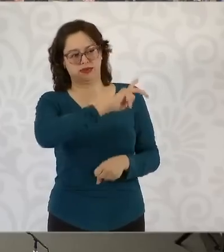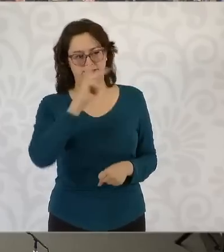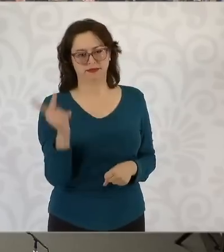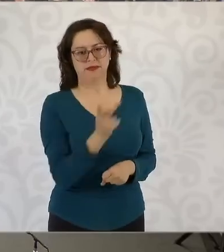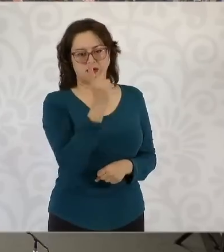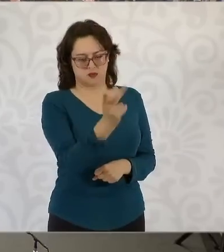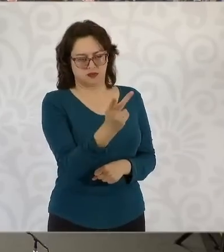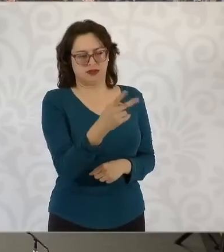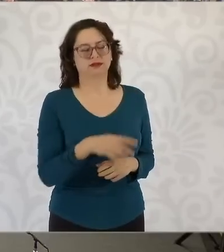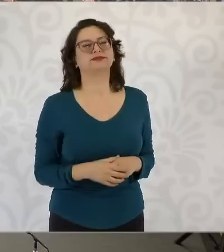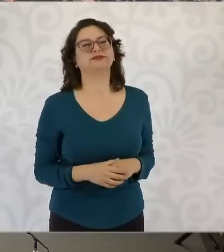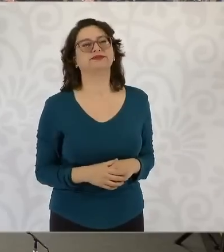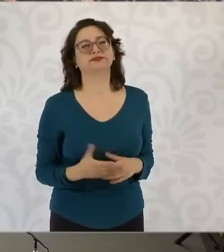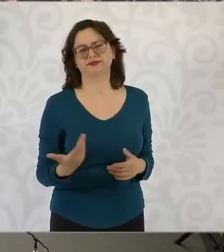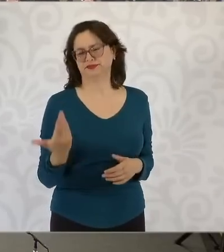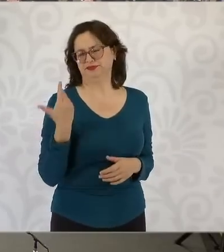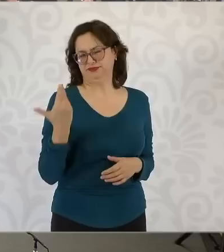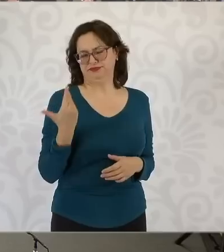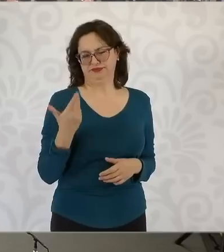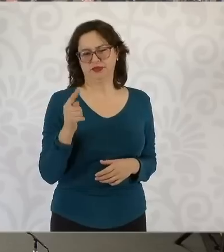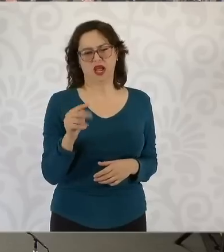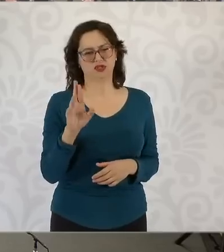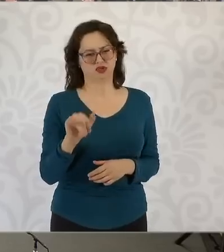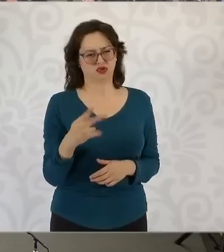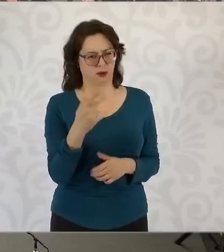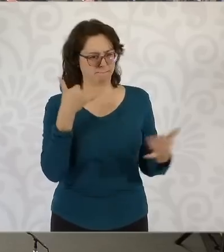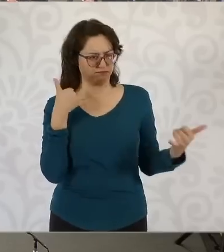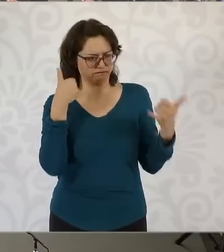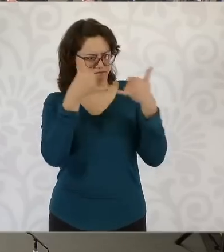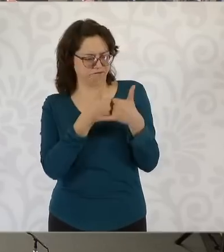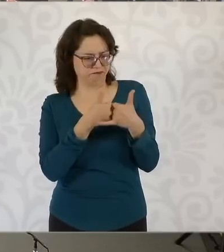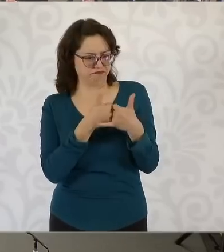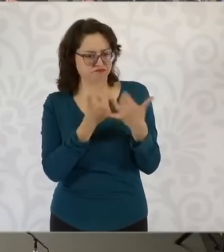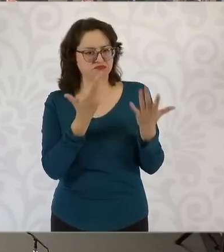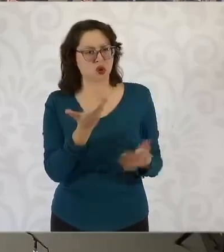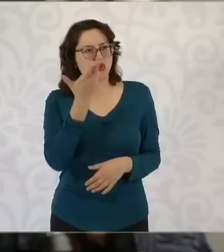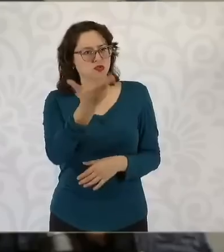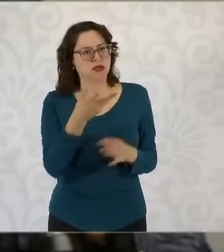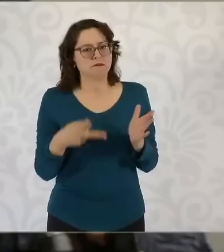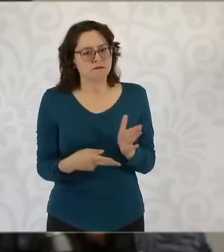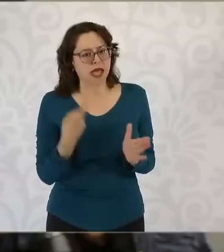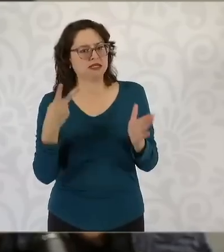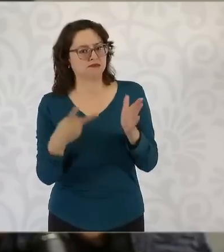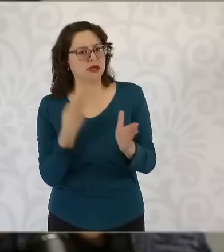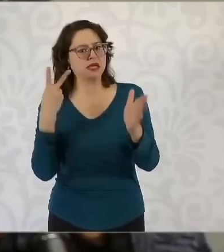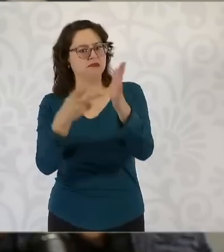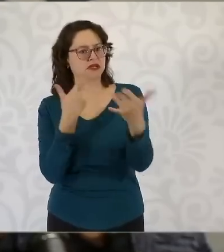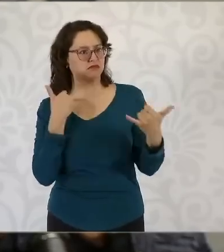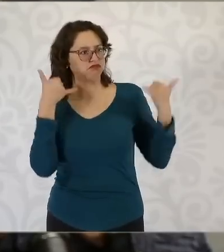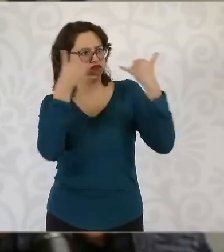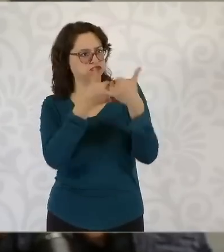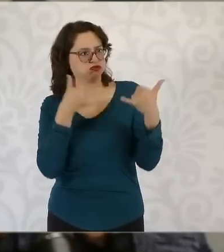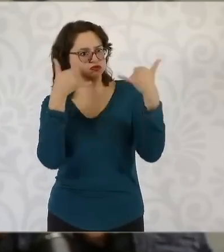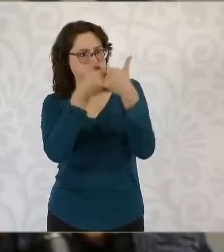ya nos anunciaba de esta llamada que tuvo con Donald Trump. Usted ha mantenido una conversación constante con el presidente de Estados